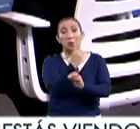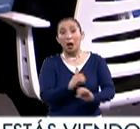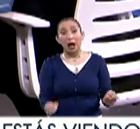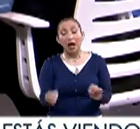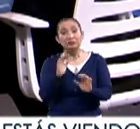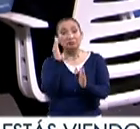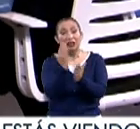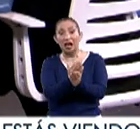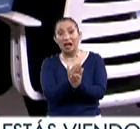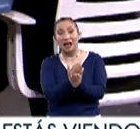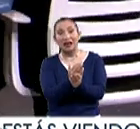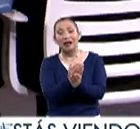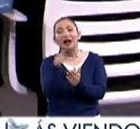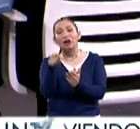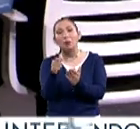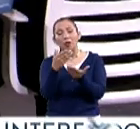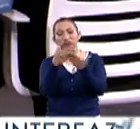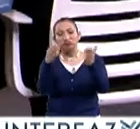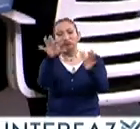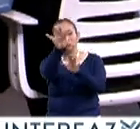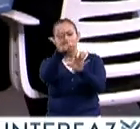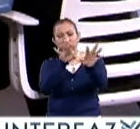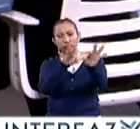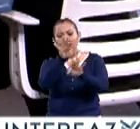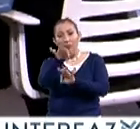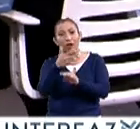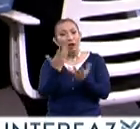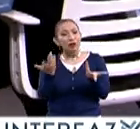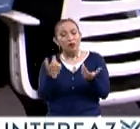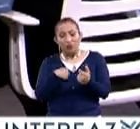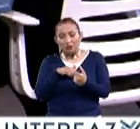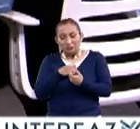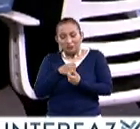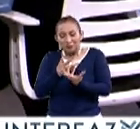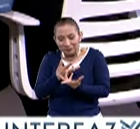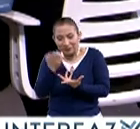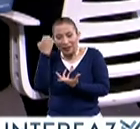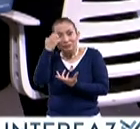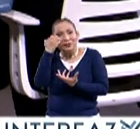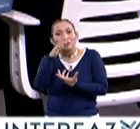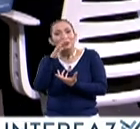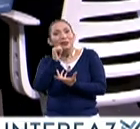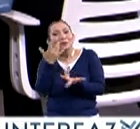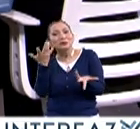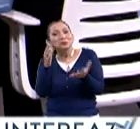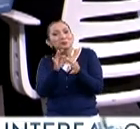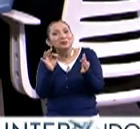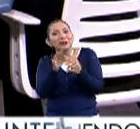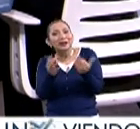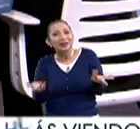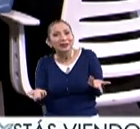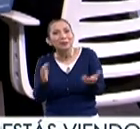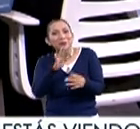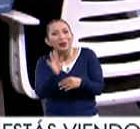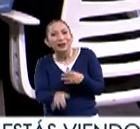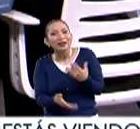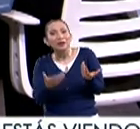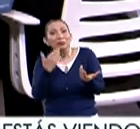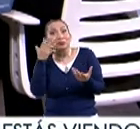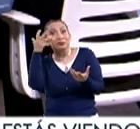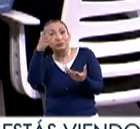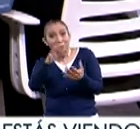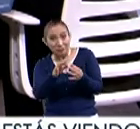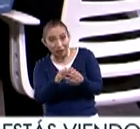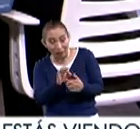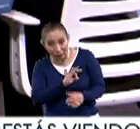el se acabó, de una manera espléndida, porque no sabemos expresarlo, es una experiencia que no podemos contar, o sea, ni podremos